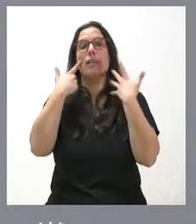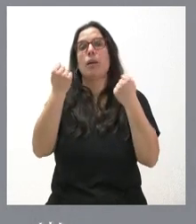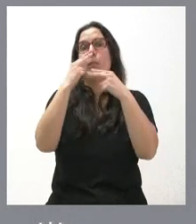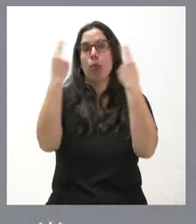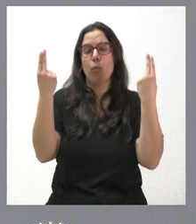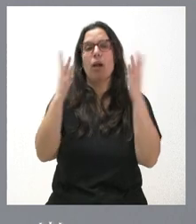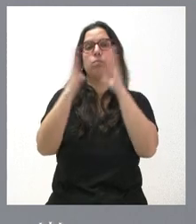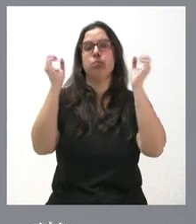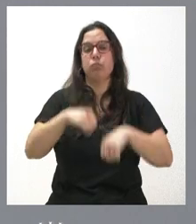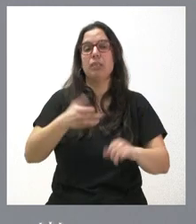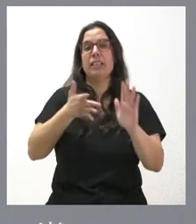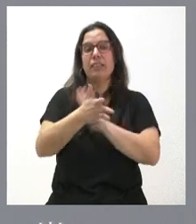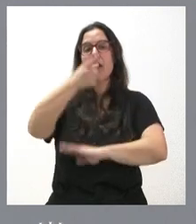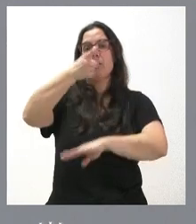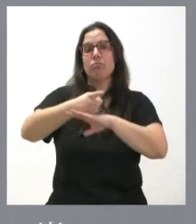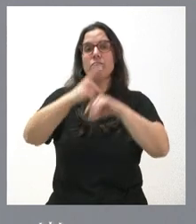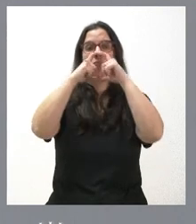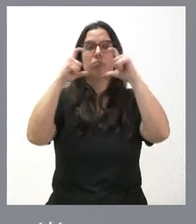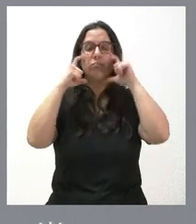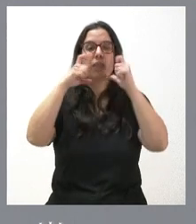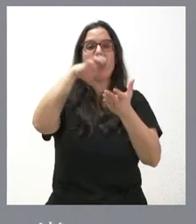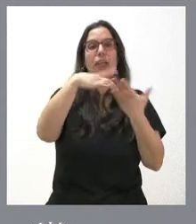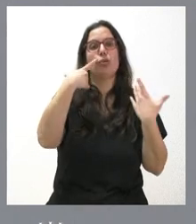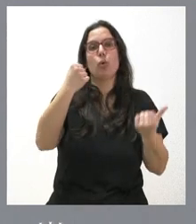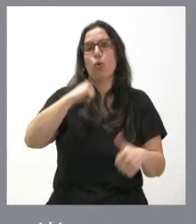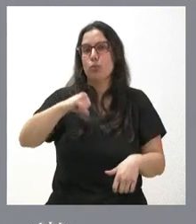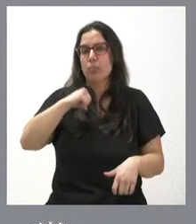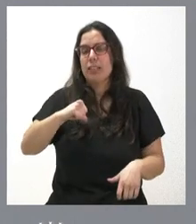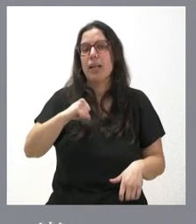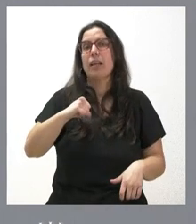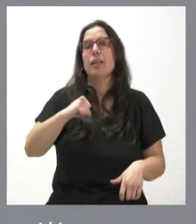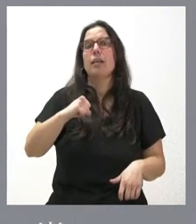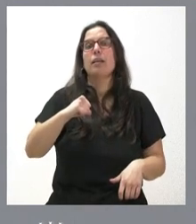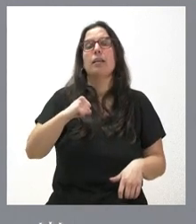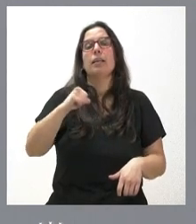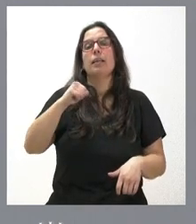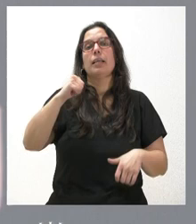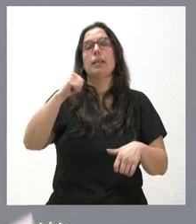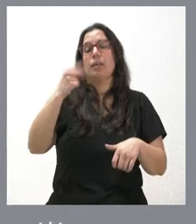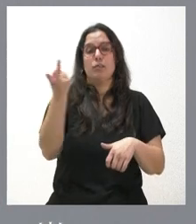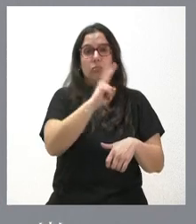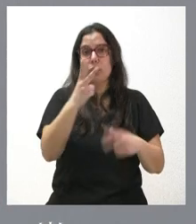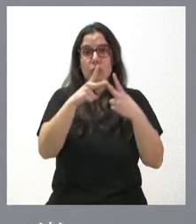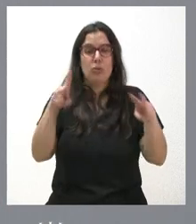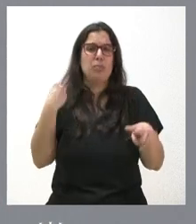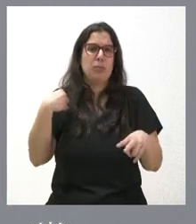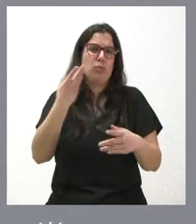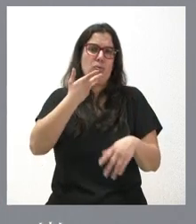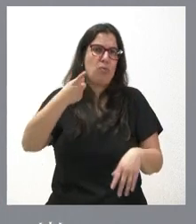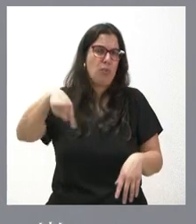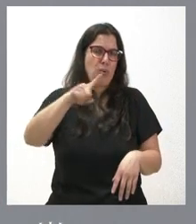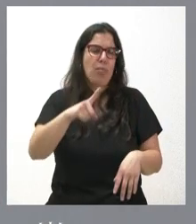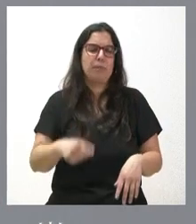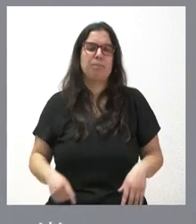obligatorio el uso de la mascarilla en centros sanitarios asistenciales hospitales y atención primaria en los términos que ustedes ya